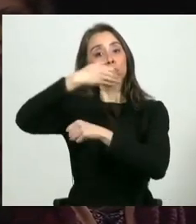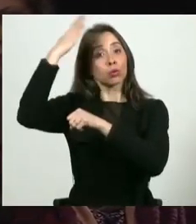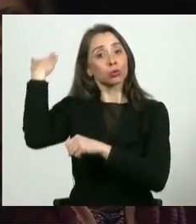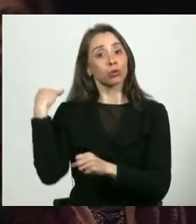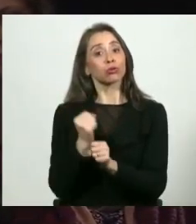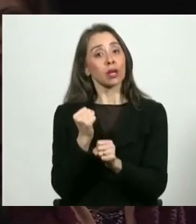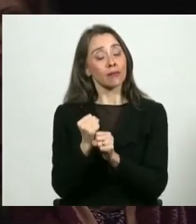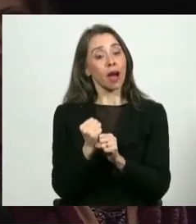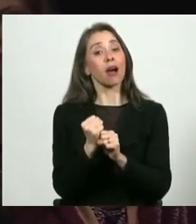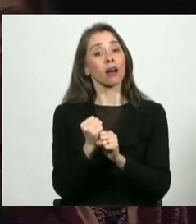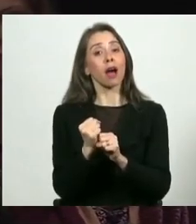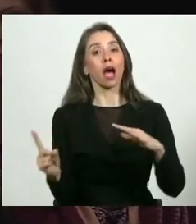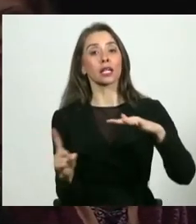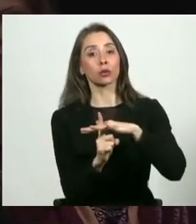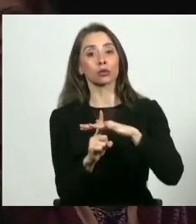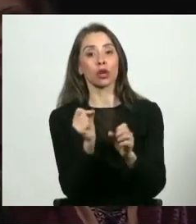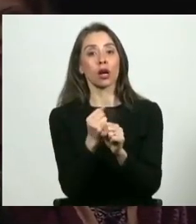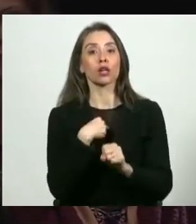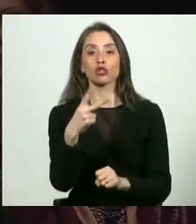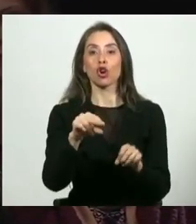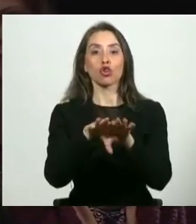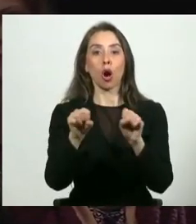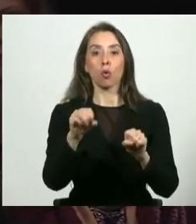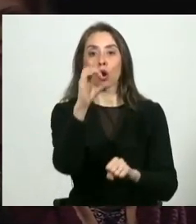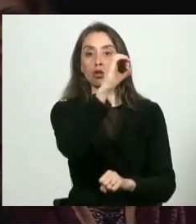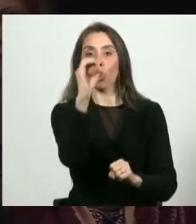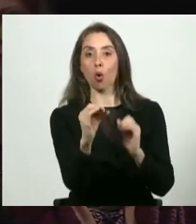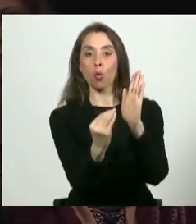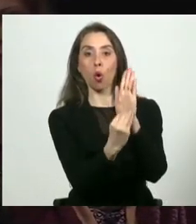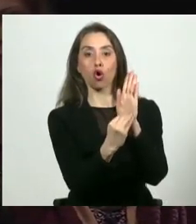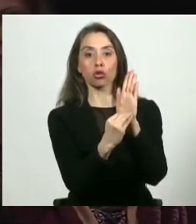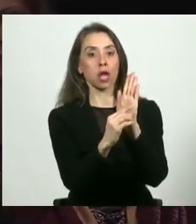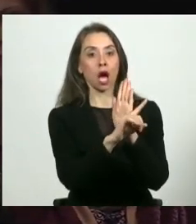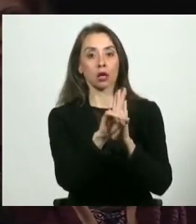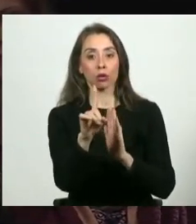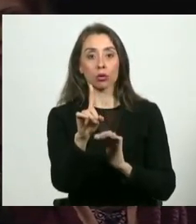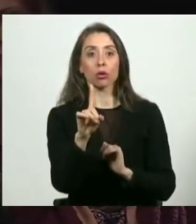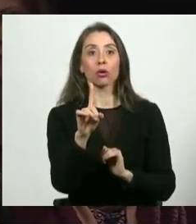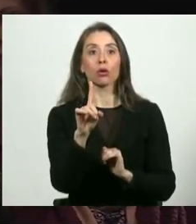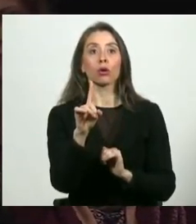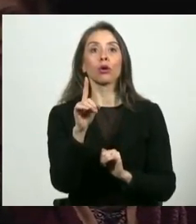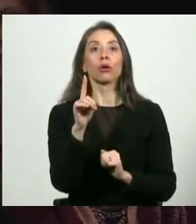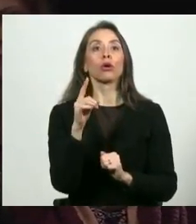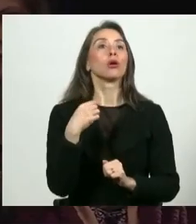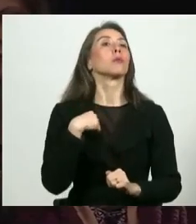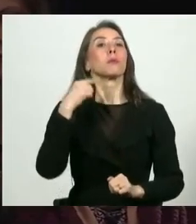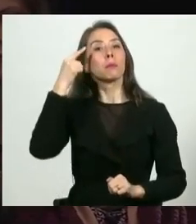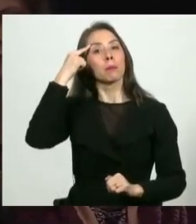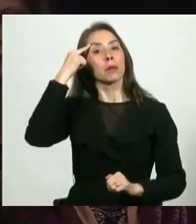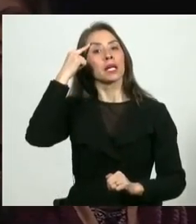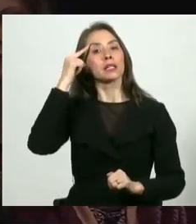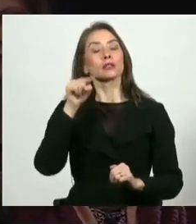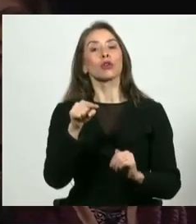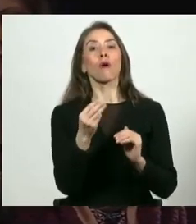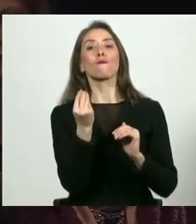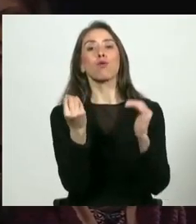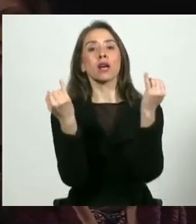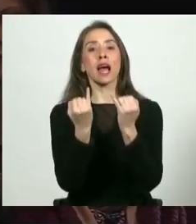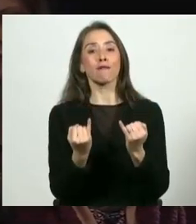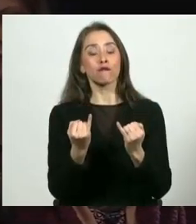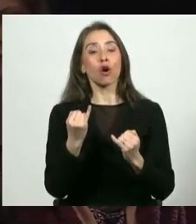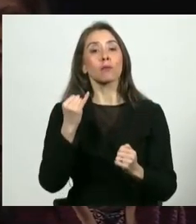inclusión laboral. Yo no estoy de acuerdo con la cuota. No porque no crea que es una buena forma